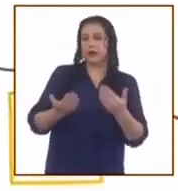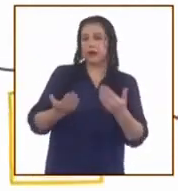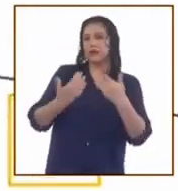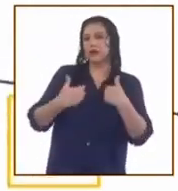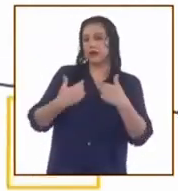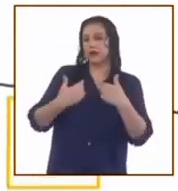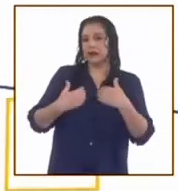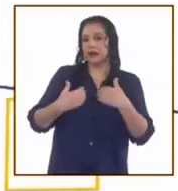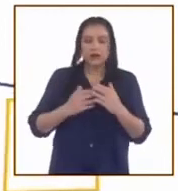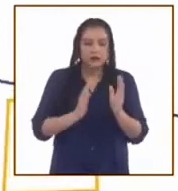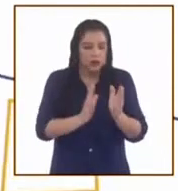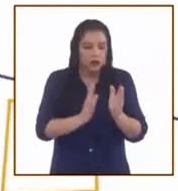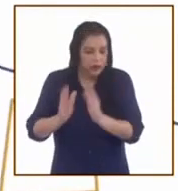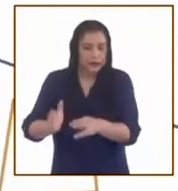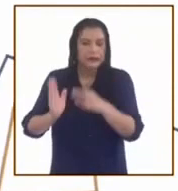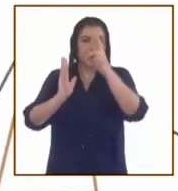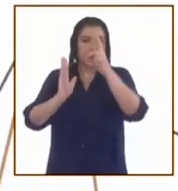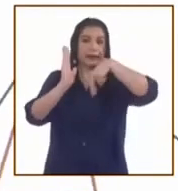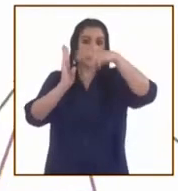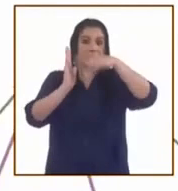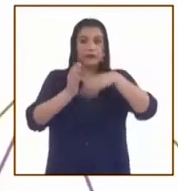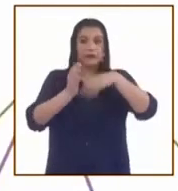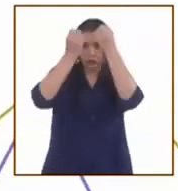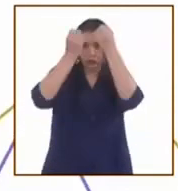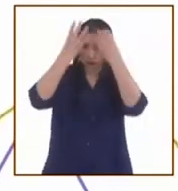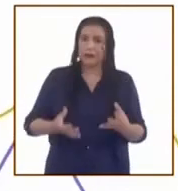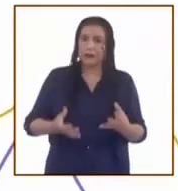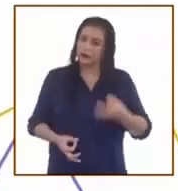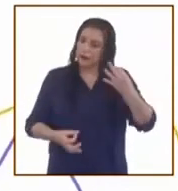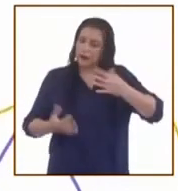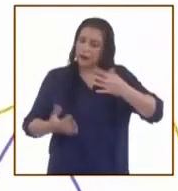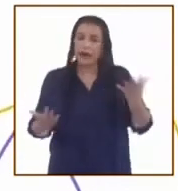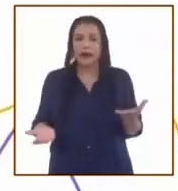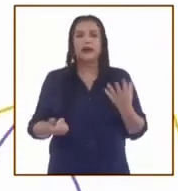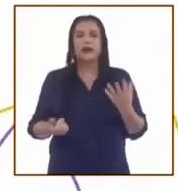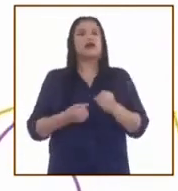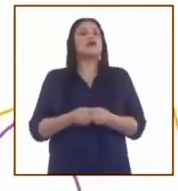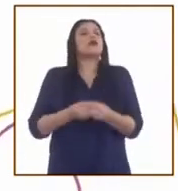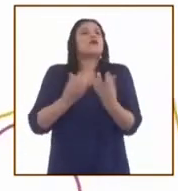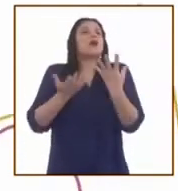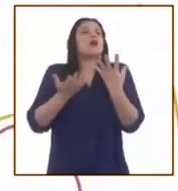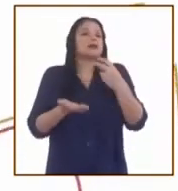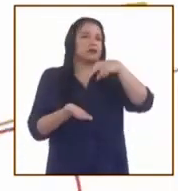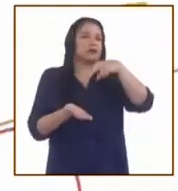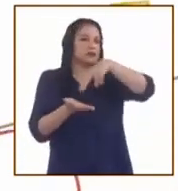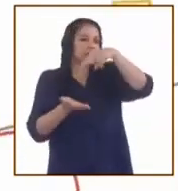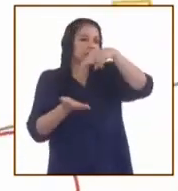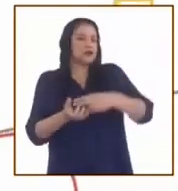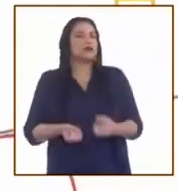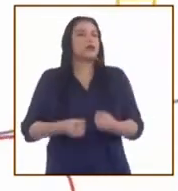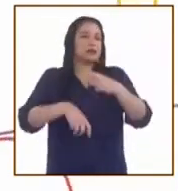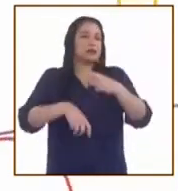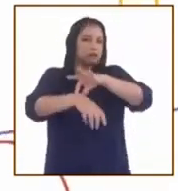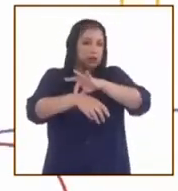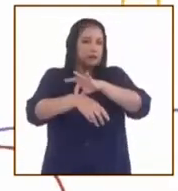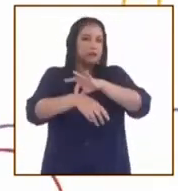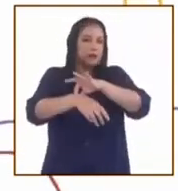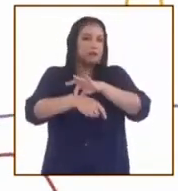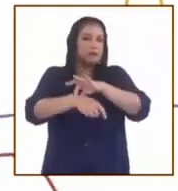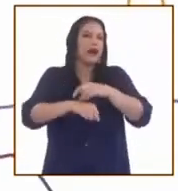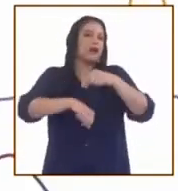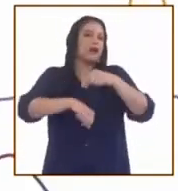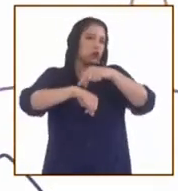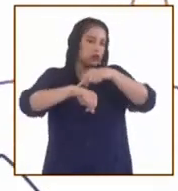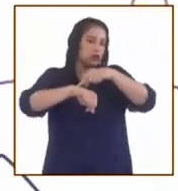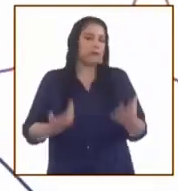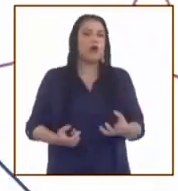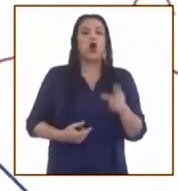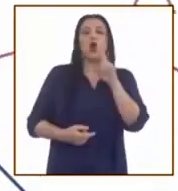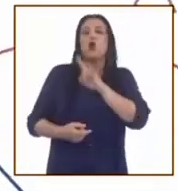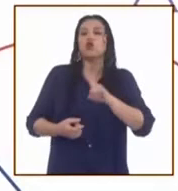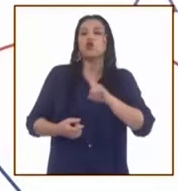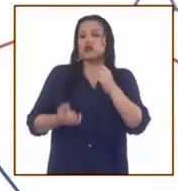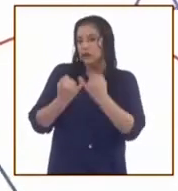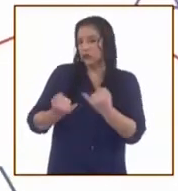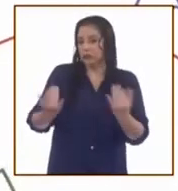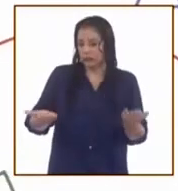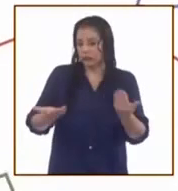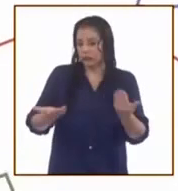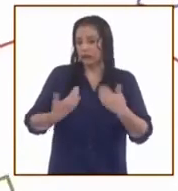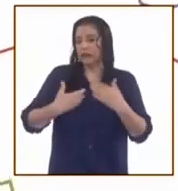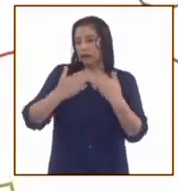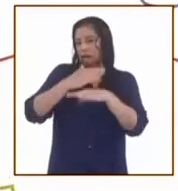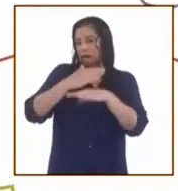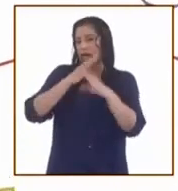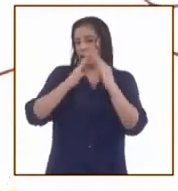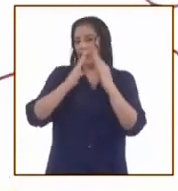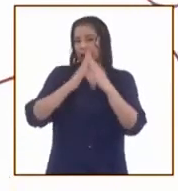Obtiene, organiza y registra datos fiables sobre las variables, frecuencia de saltos y frecuencia cardíaca, utilizando instrumentos que tenga en el hogar